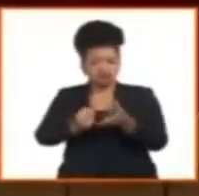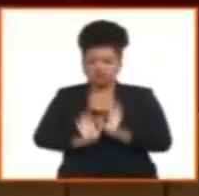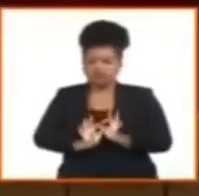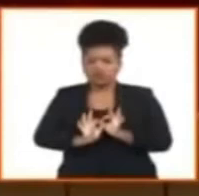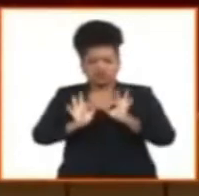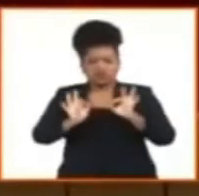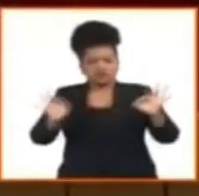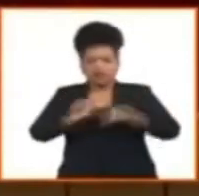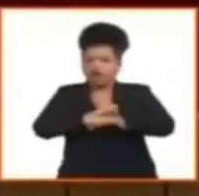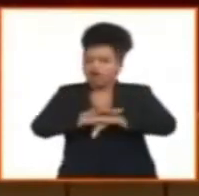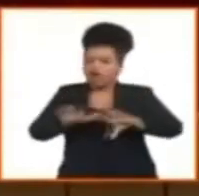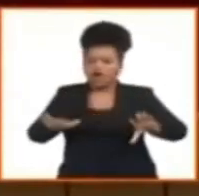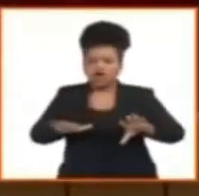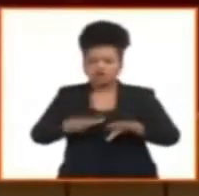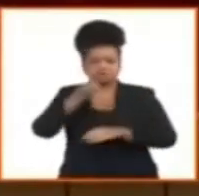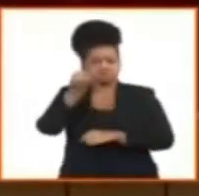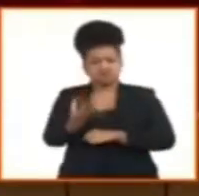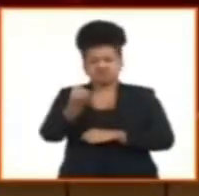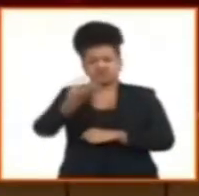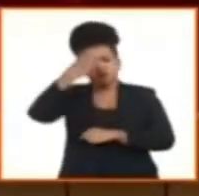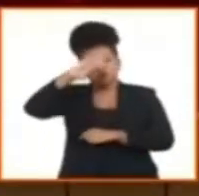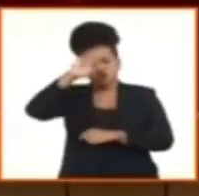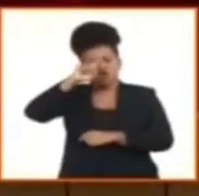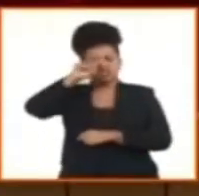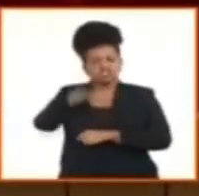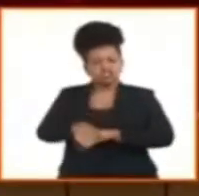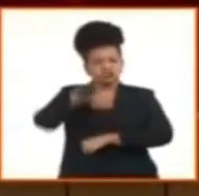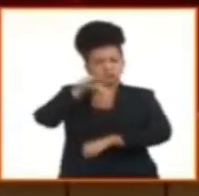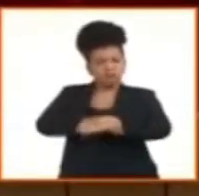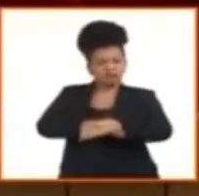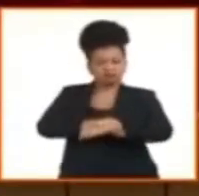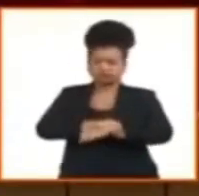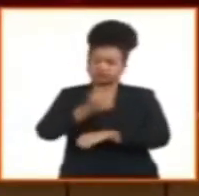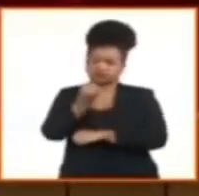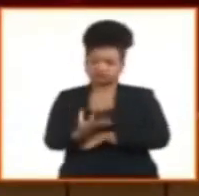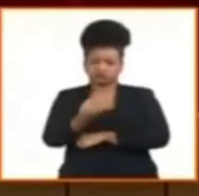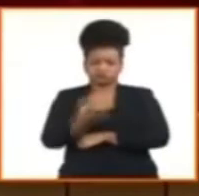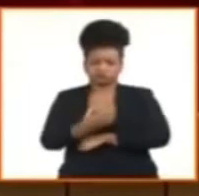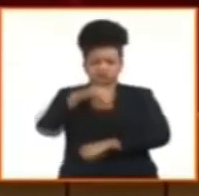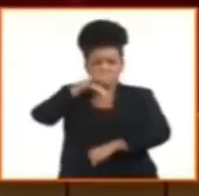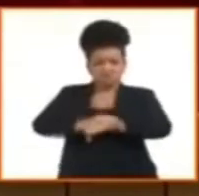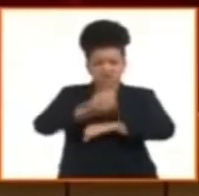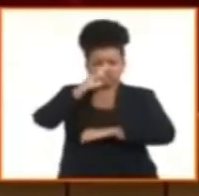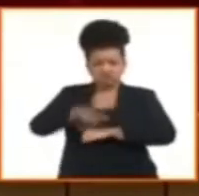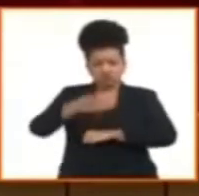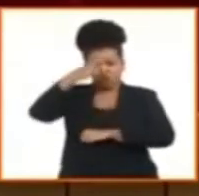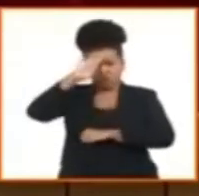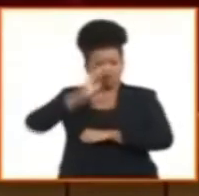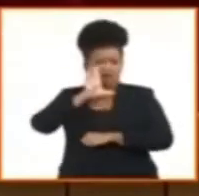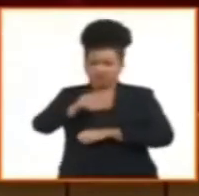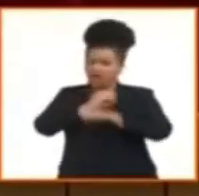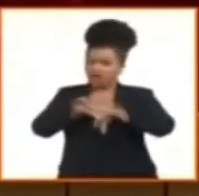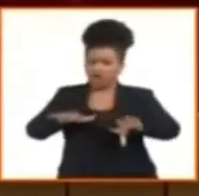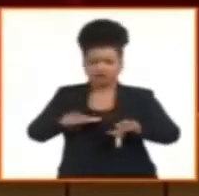transparencia. Es mentira que en Cuba hay niños presos. No hay niños presos en Cuba. Se los podemos asegurar con toda transparencia